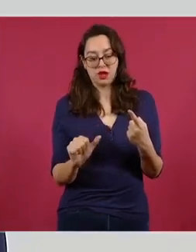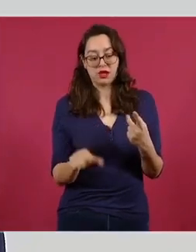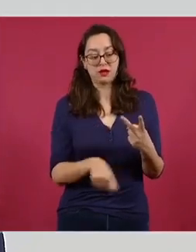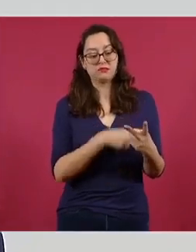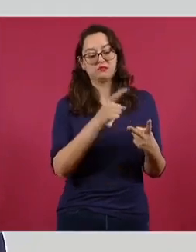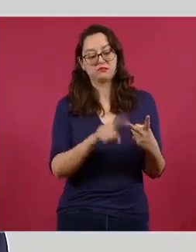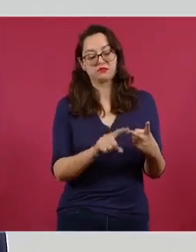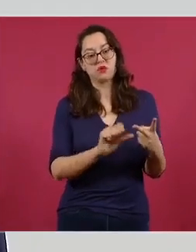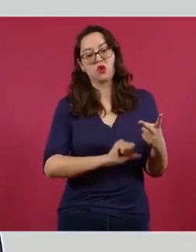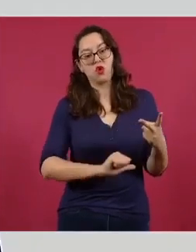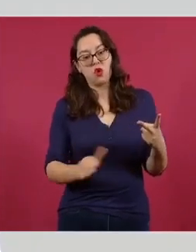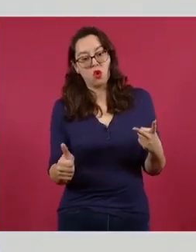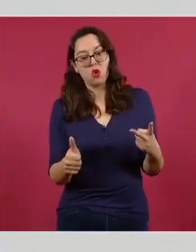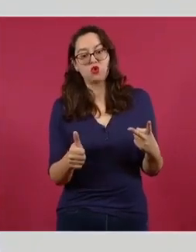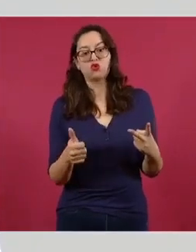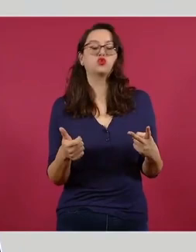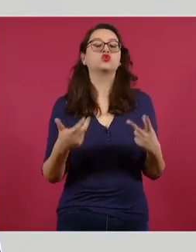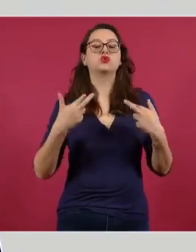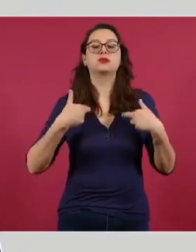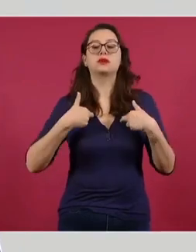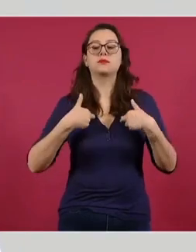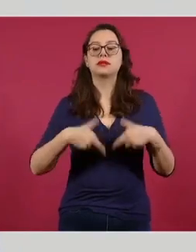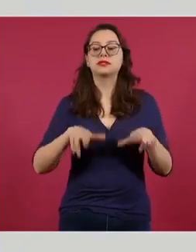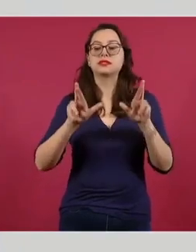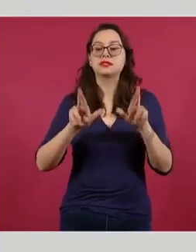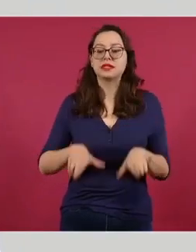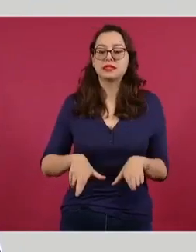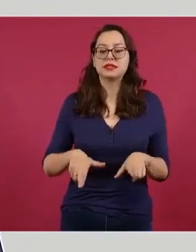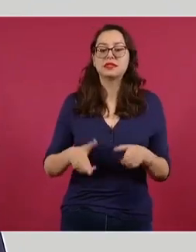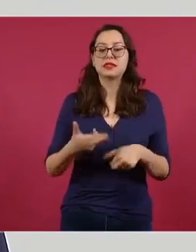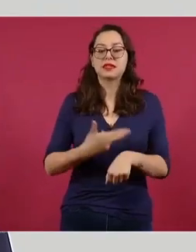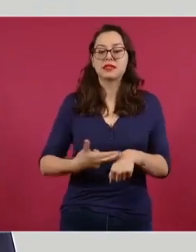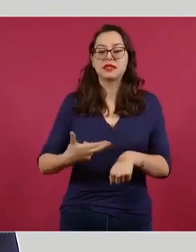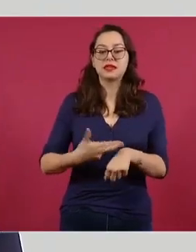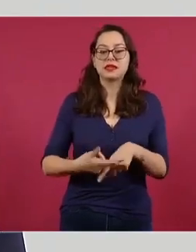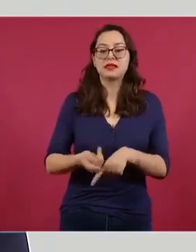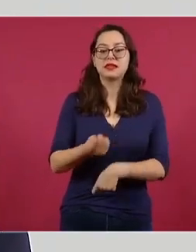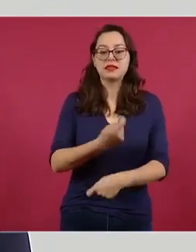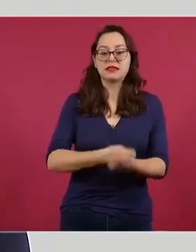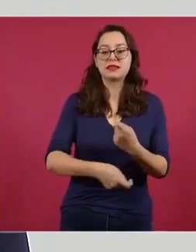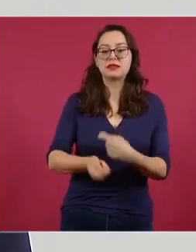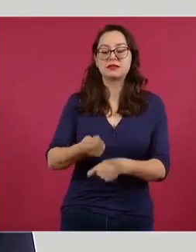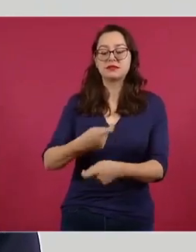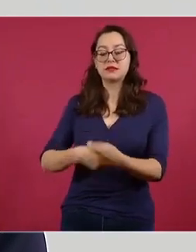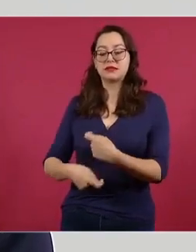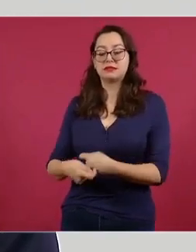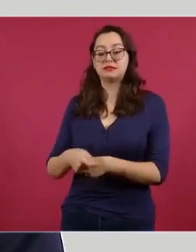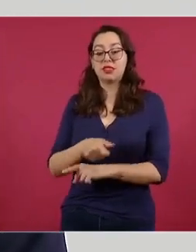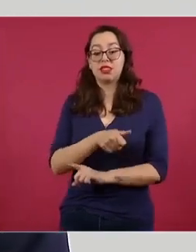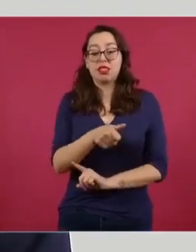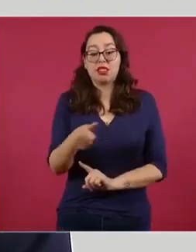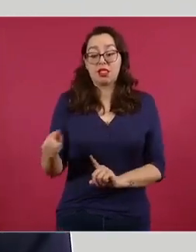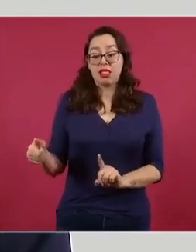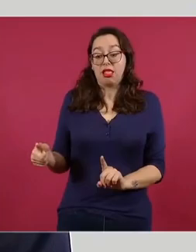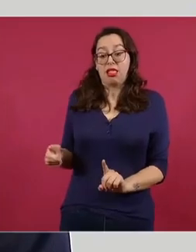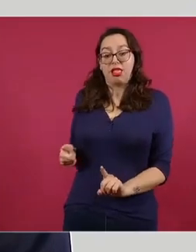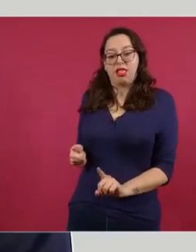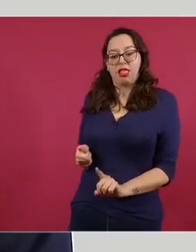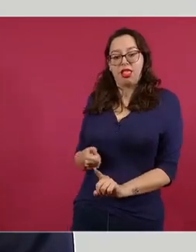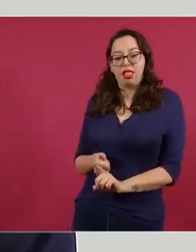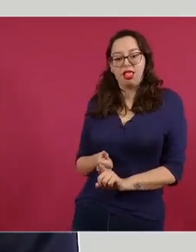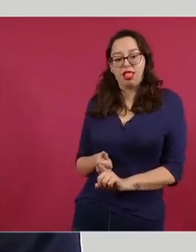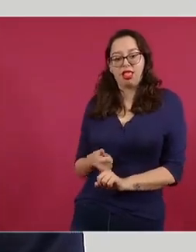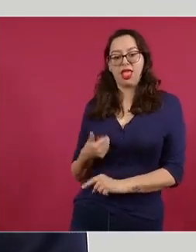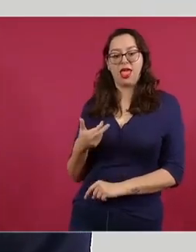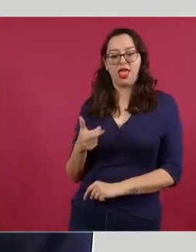cuando García Luna ya no era servidor público, pero gestionaba todos los